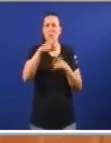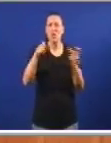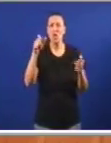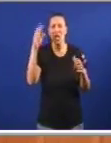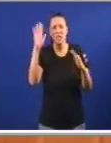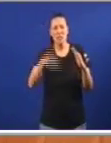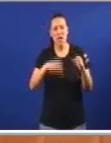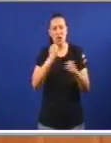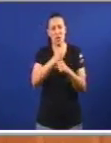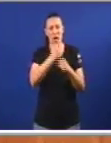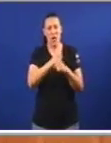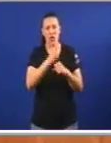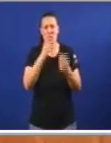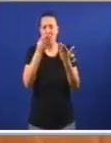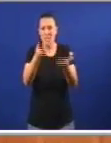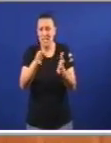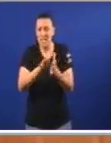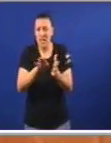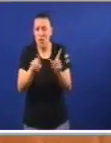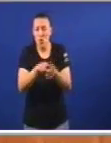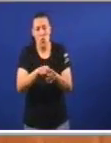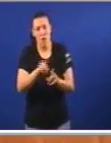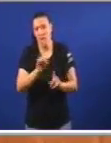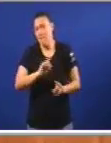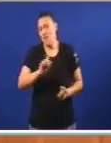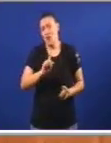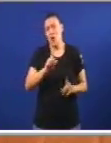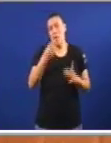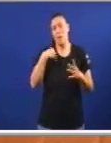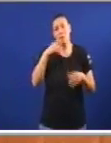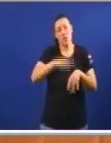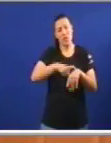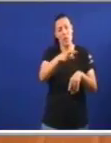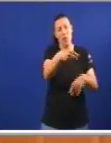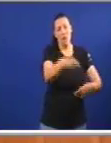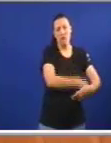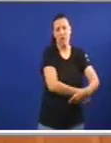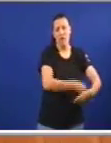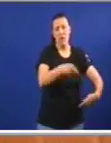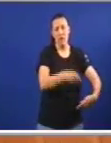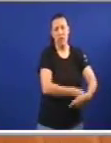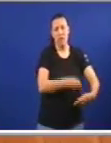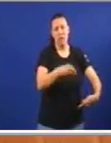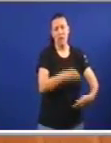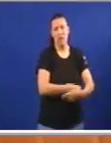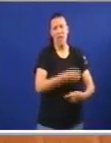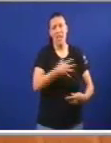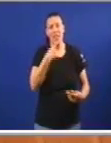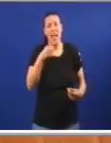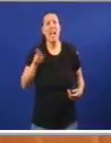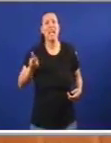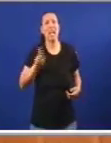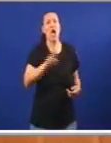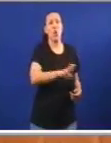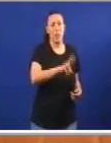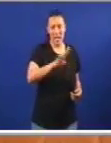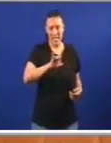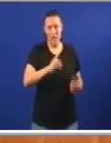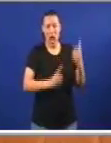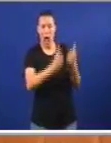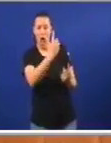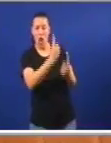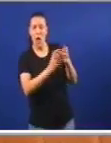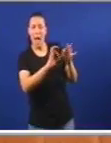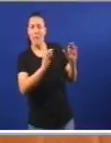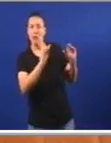menos? E, mientras tanto, a privada engorda as súas contas. Hai recuperación, pero só para algúns e para algunhas, só para os